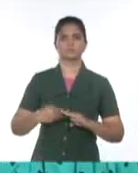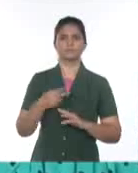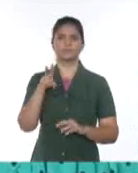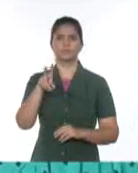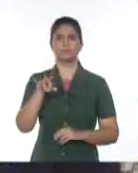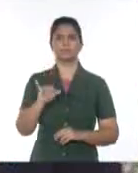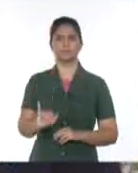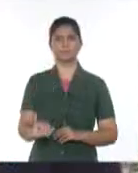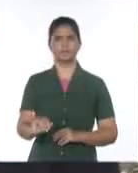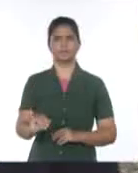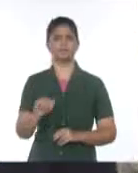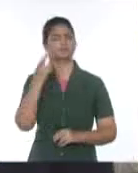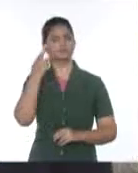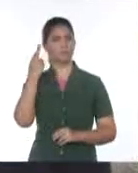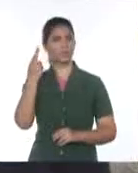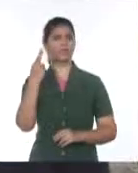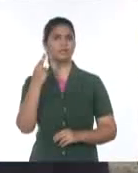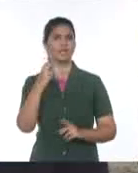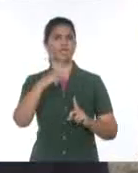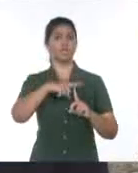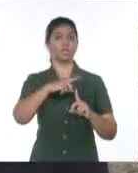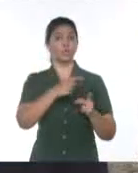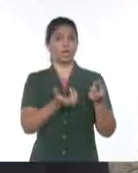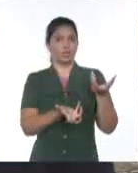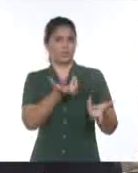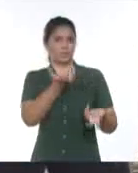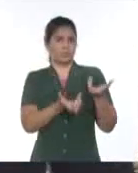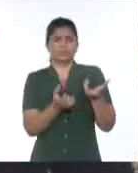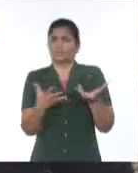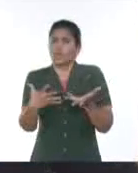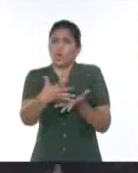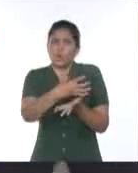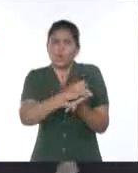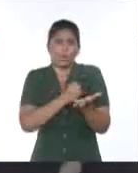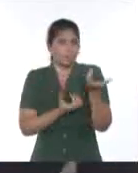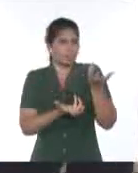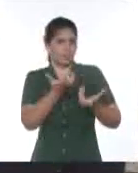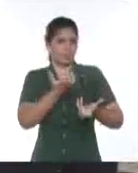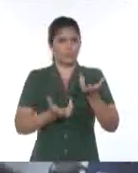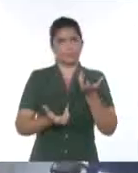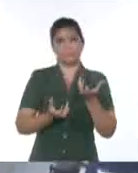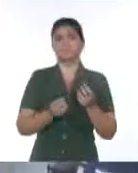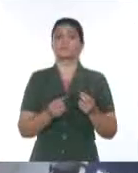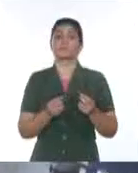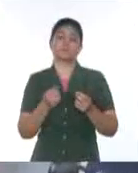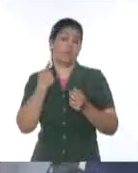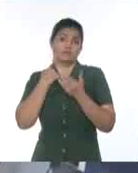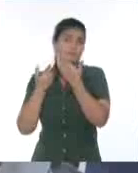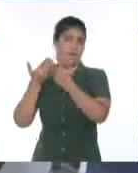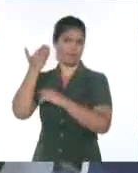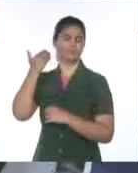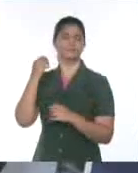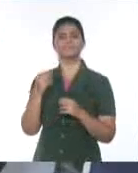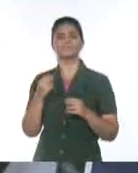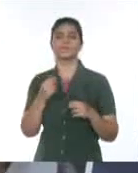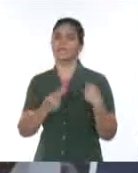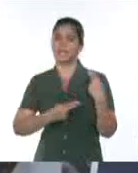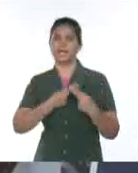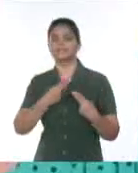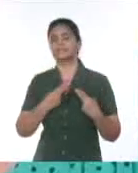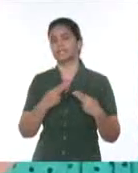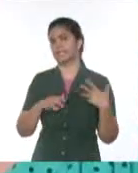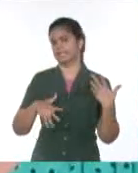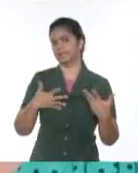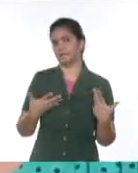quema de Las Tunas, de igual forma se estarán desarrollando varias actividades en las comunidades de San José. Estaremos festejando el 28